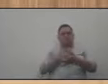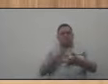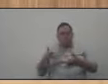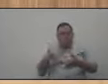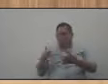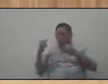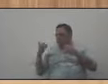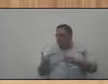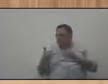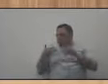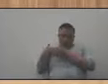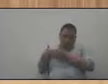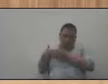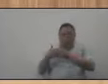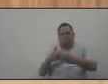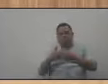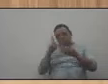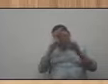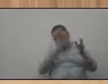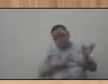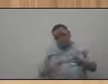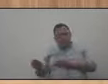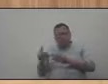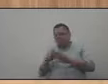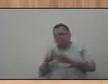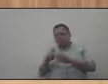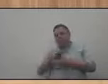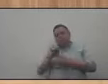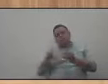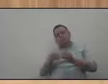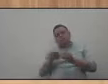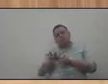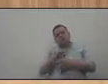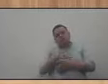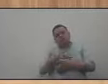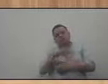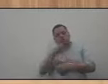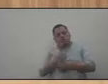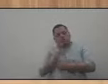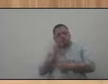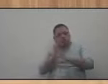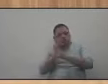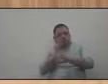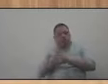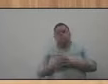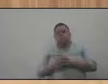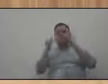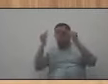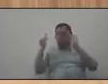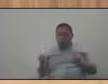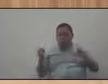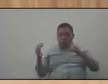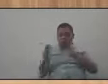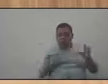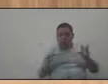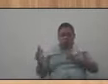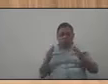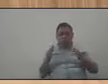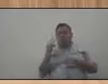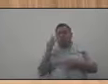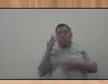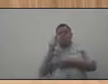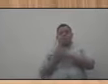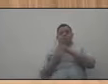obligó a reorientar nuestros planes y toda la acción institucional. Hoy, después de casi tres largos